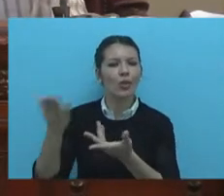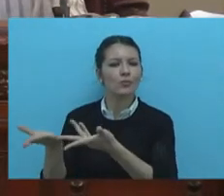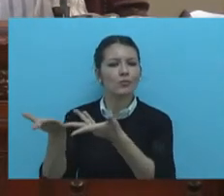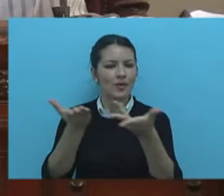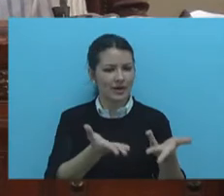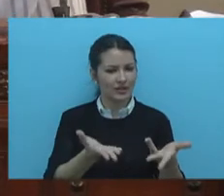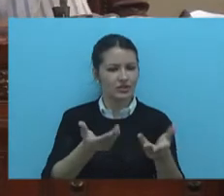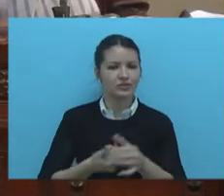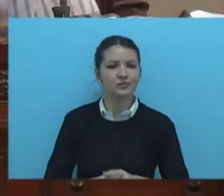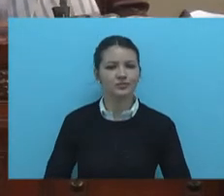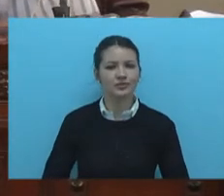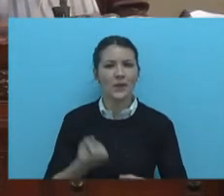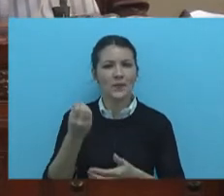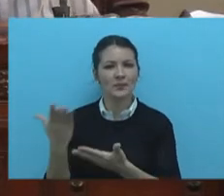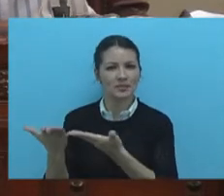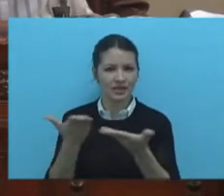bienvenidos.